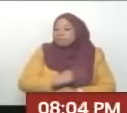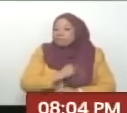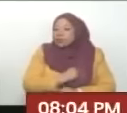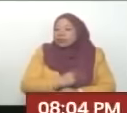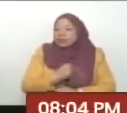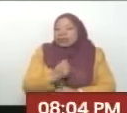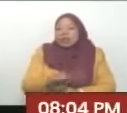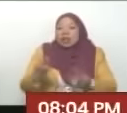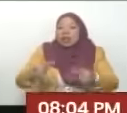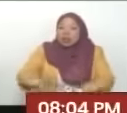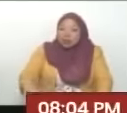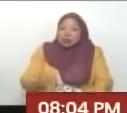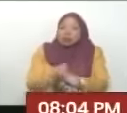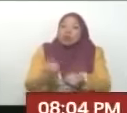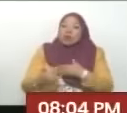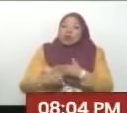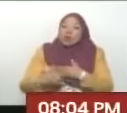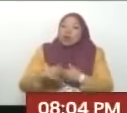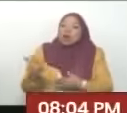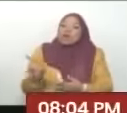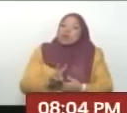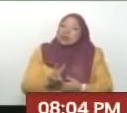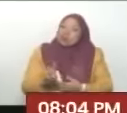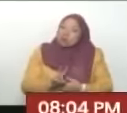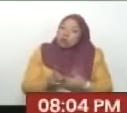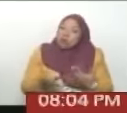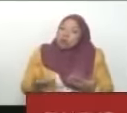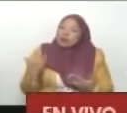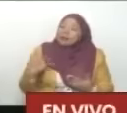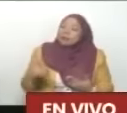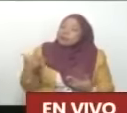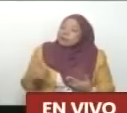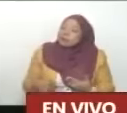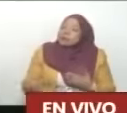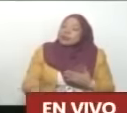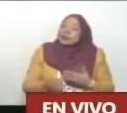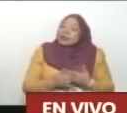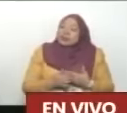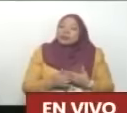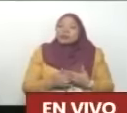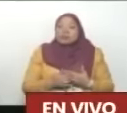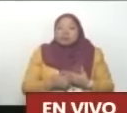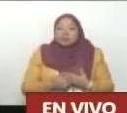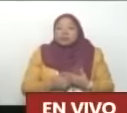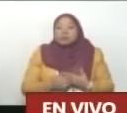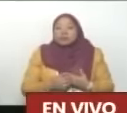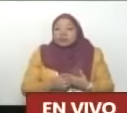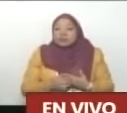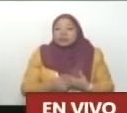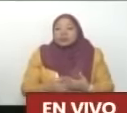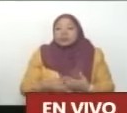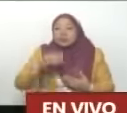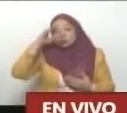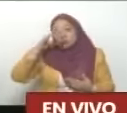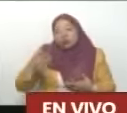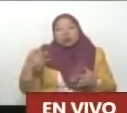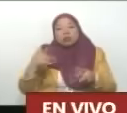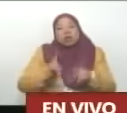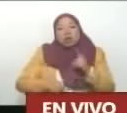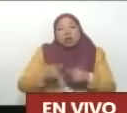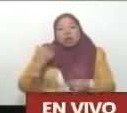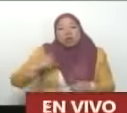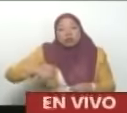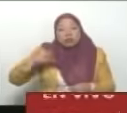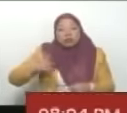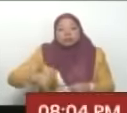censura mediática dirigida contra Telesur en Argentina representa un grave atentado al derecho de la información. Al limitar el acceso a voces